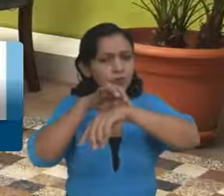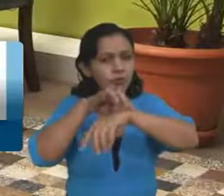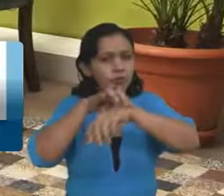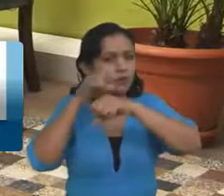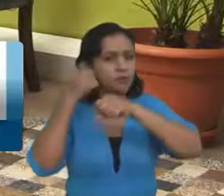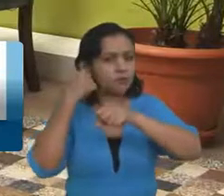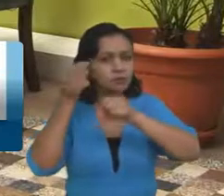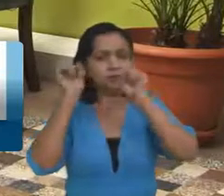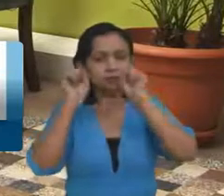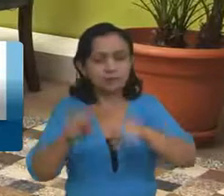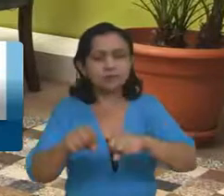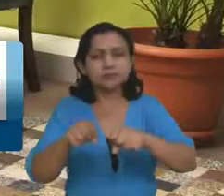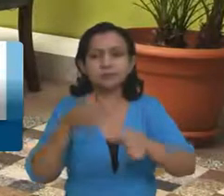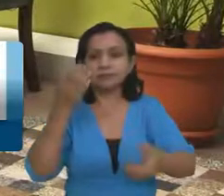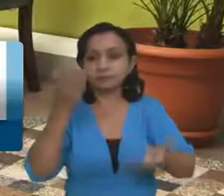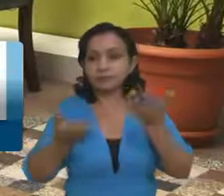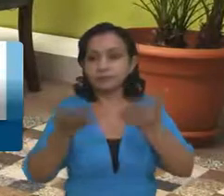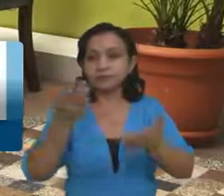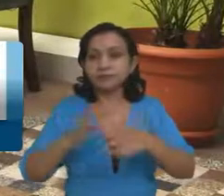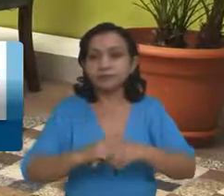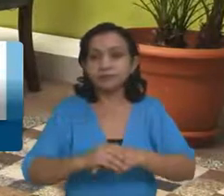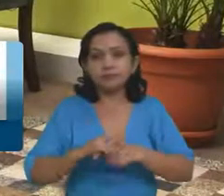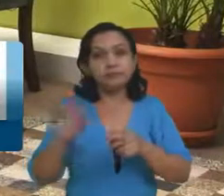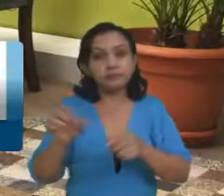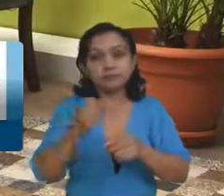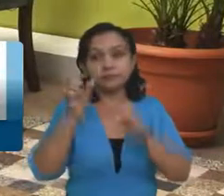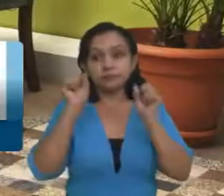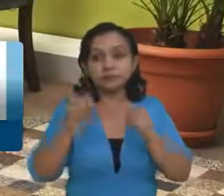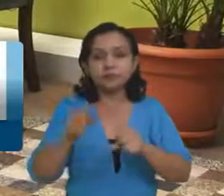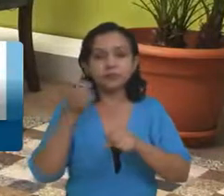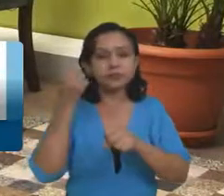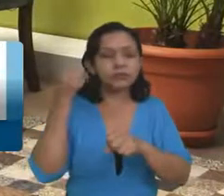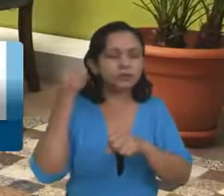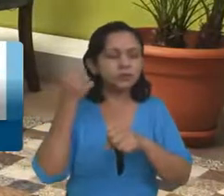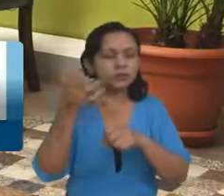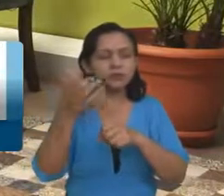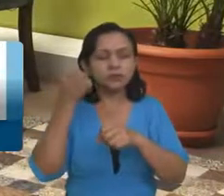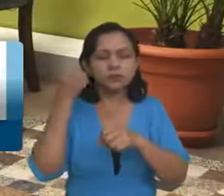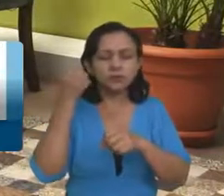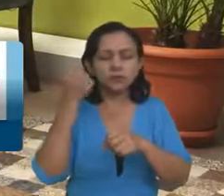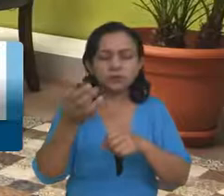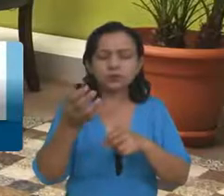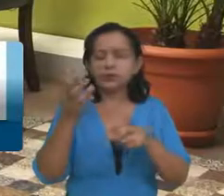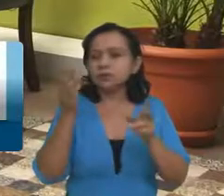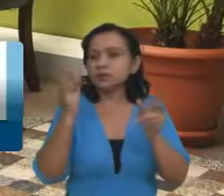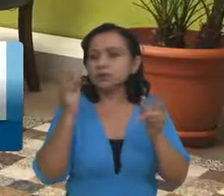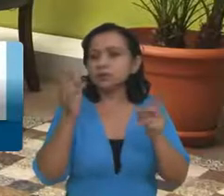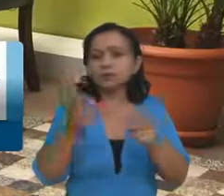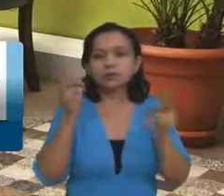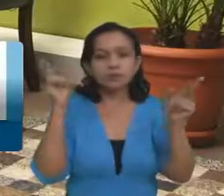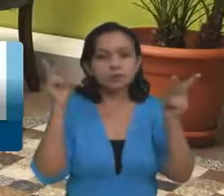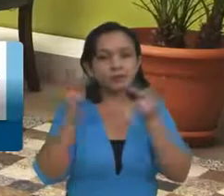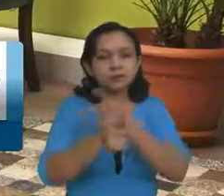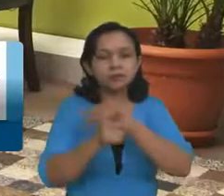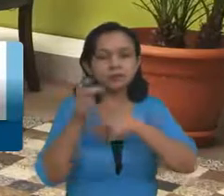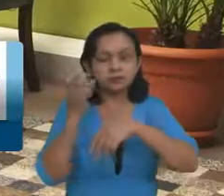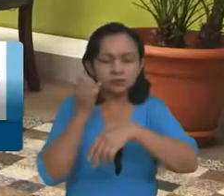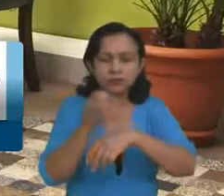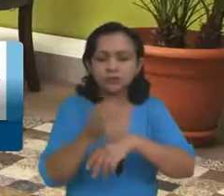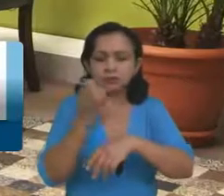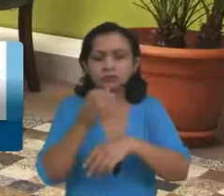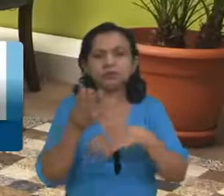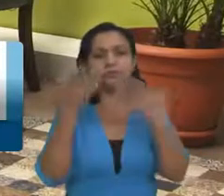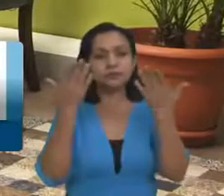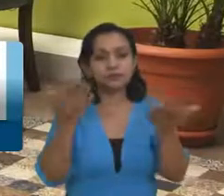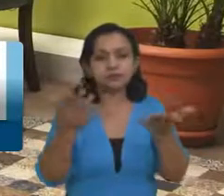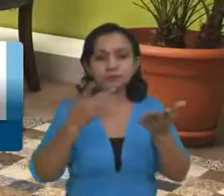fragmento. Y por otro lado, el dolor es totalmente incapacitante, pues. En el caso de los esguinces, doctor,